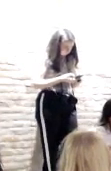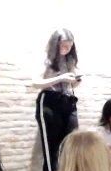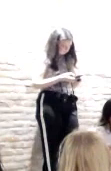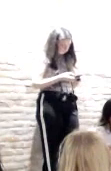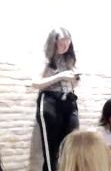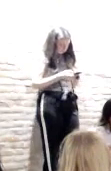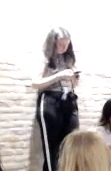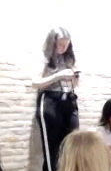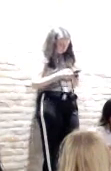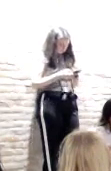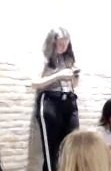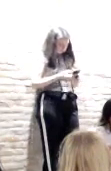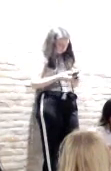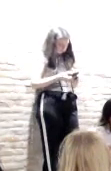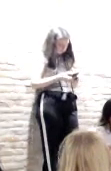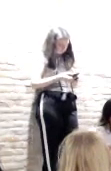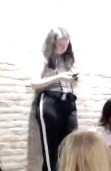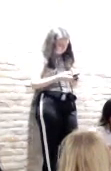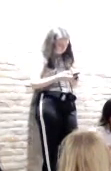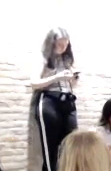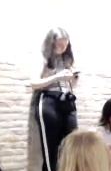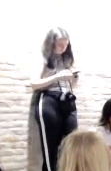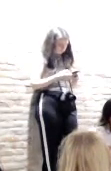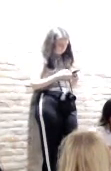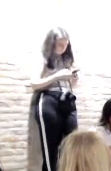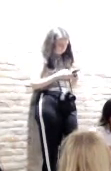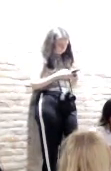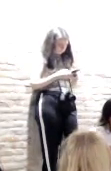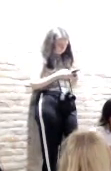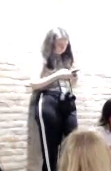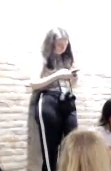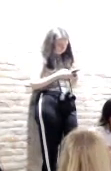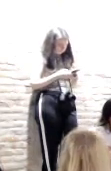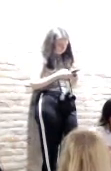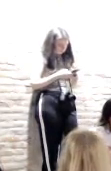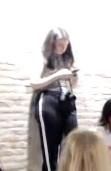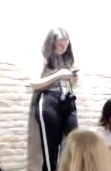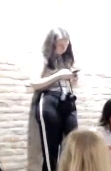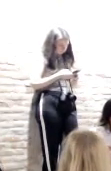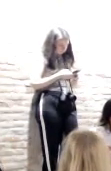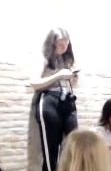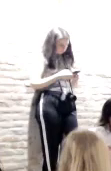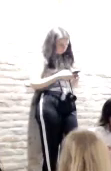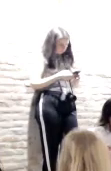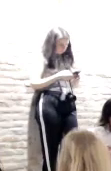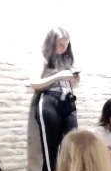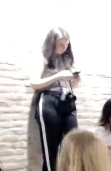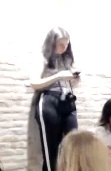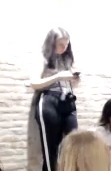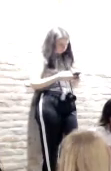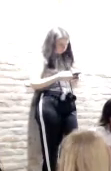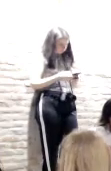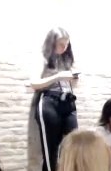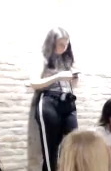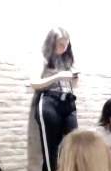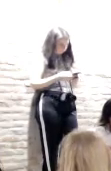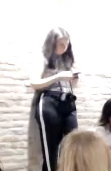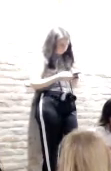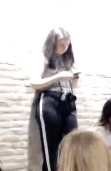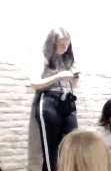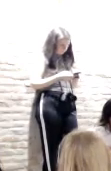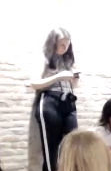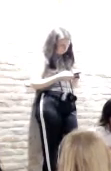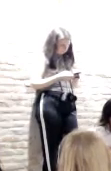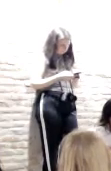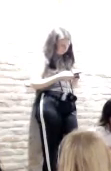eh Envía un un video o hace una videollamada h a partir de tener nosotros el